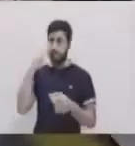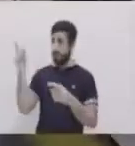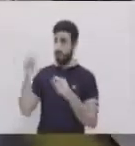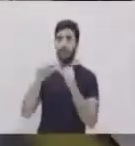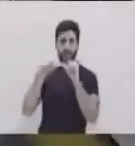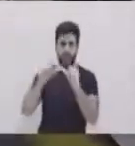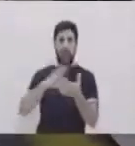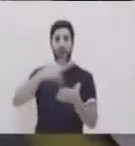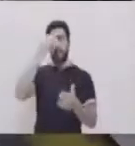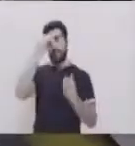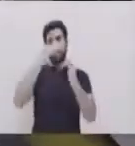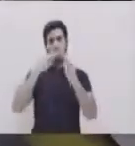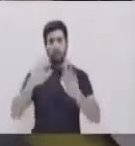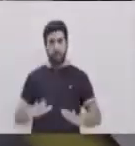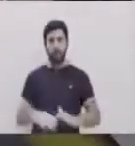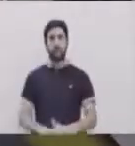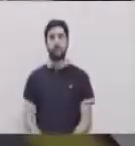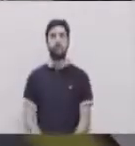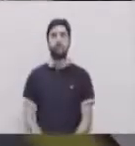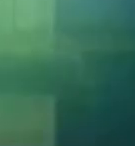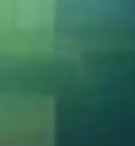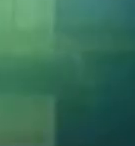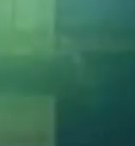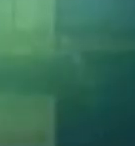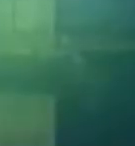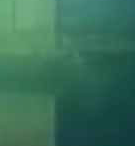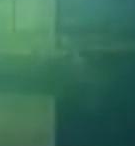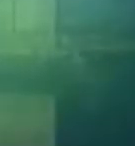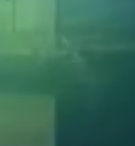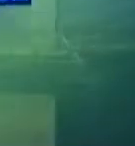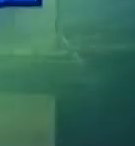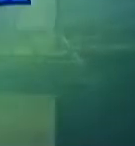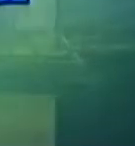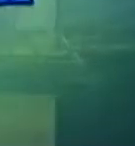seguimos con más de su programa Aprendo en Casa.